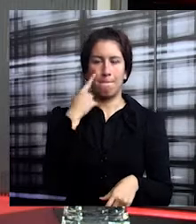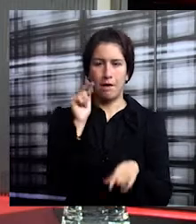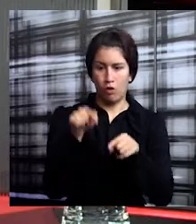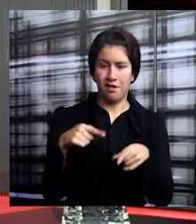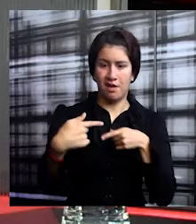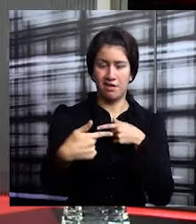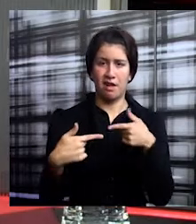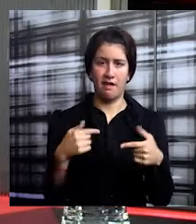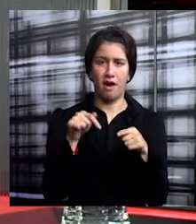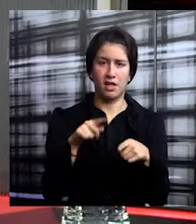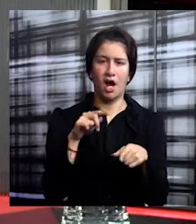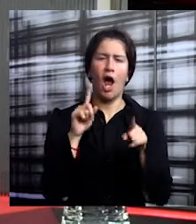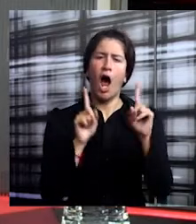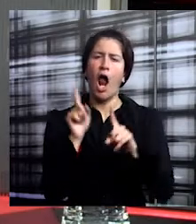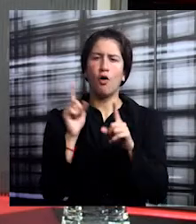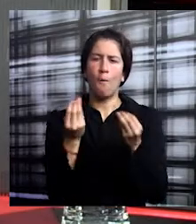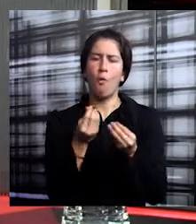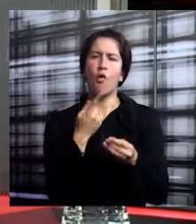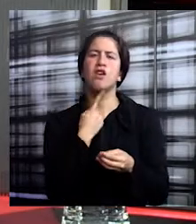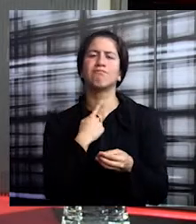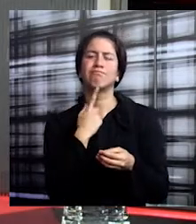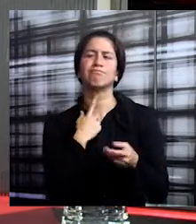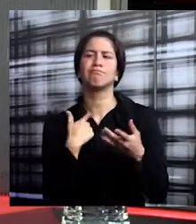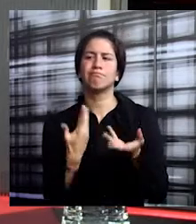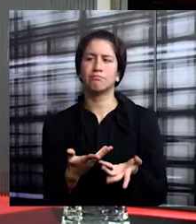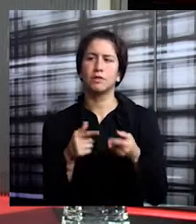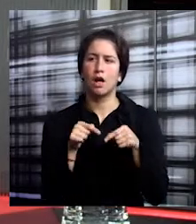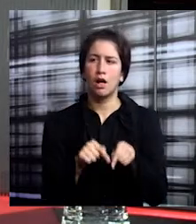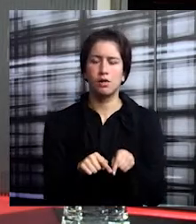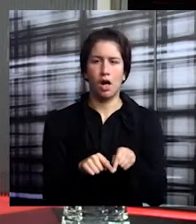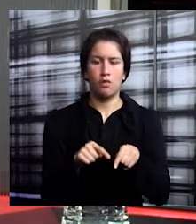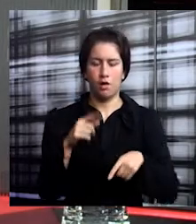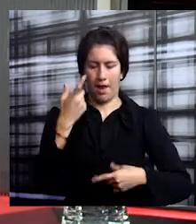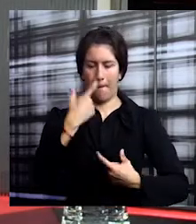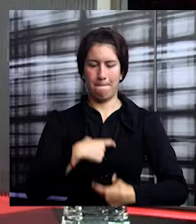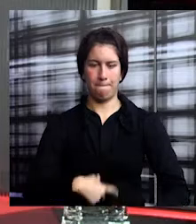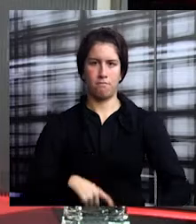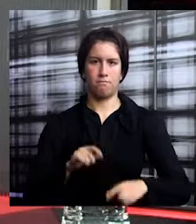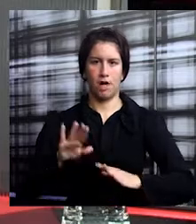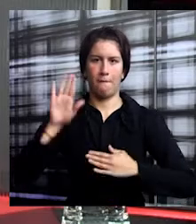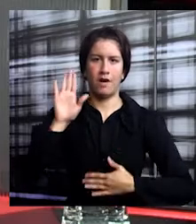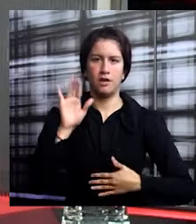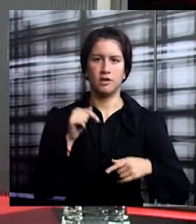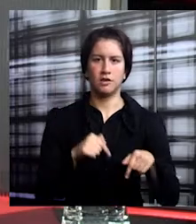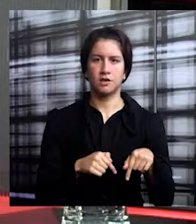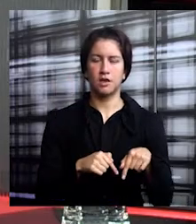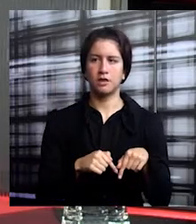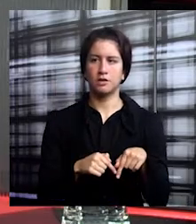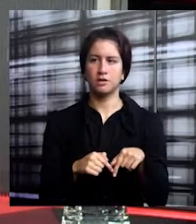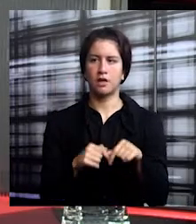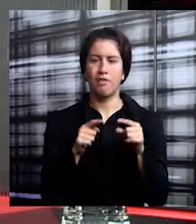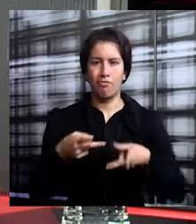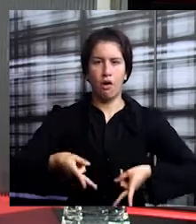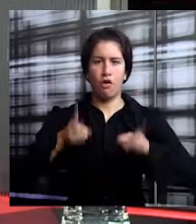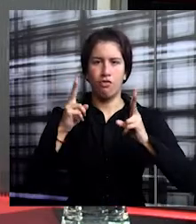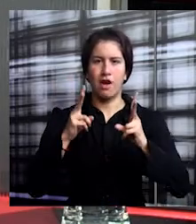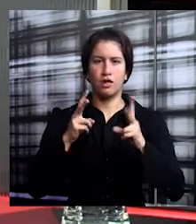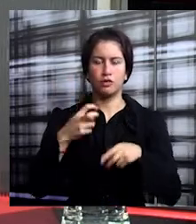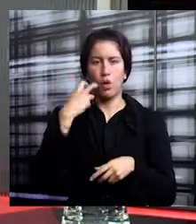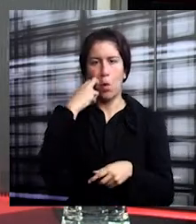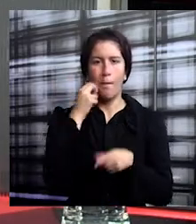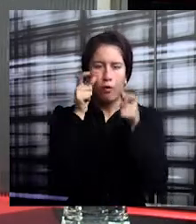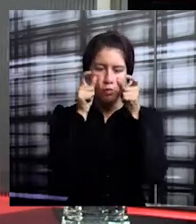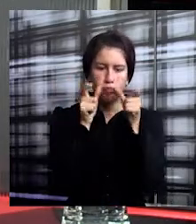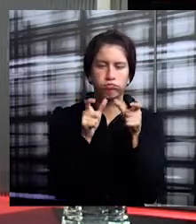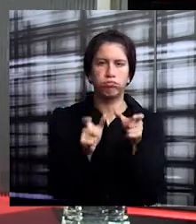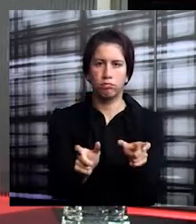muy relevante. Y es que, como usted bien sabe, hemos tenido la presencia de organismos internacionales de control de derechos humanos, ¿no es cierto? Human Rights Watch,